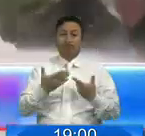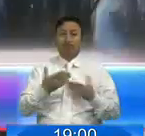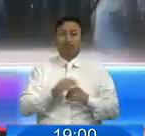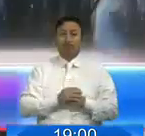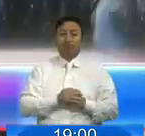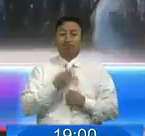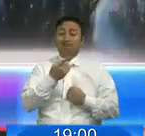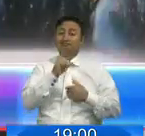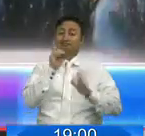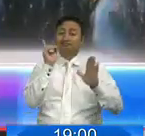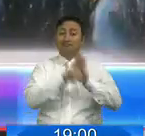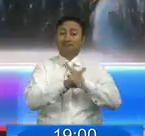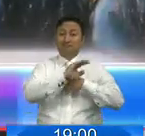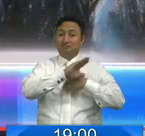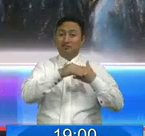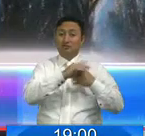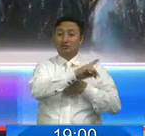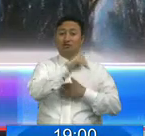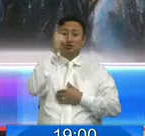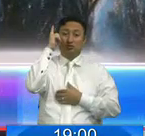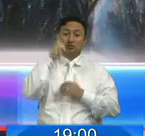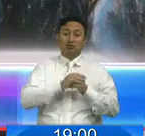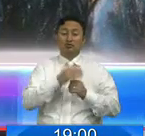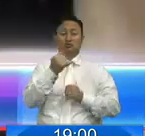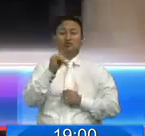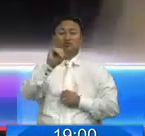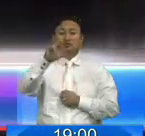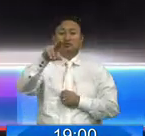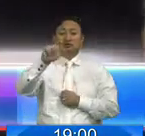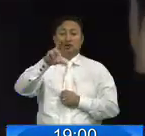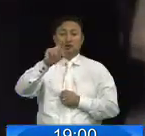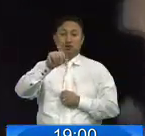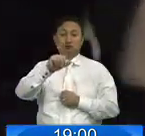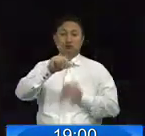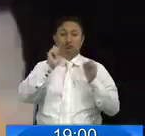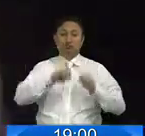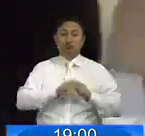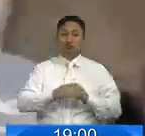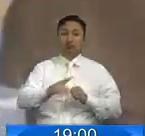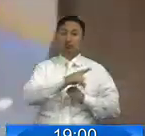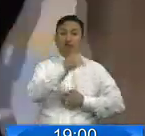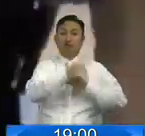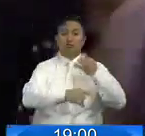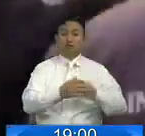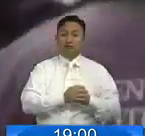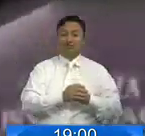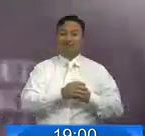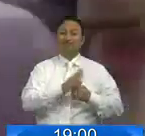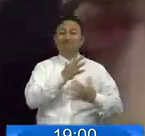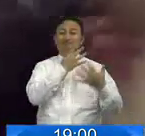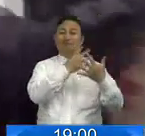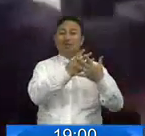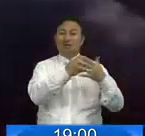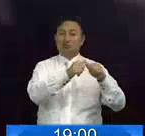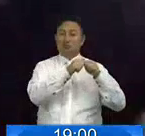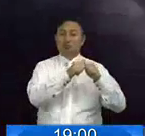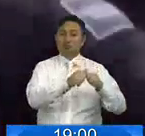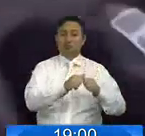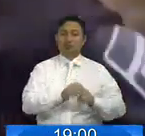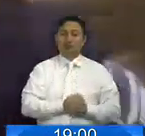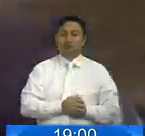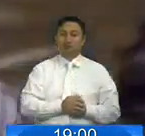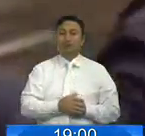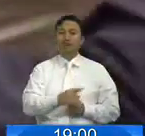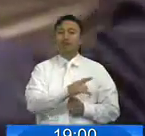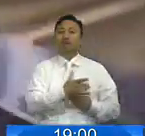cargos que se le imputan al líder del cartel de Sinaloa permitan sentenciarlo a cadena perpetua. El veredicto